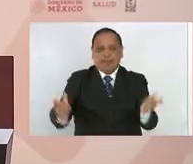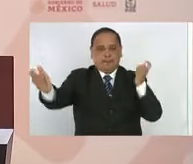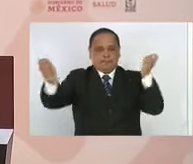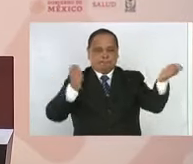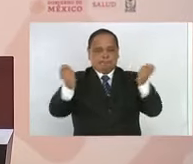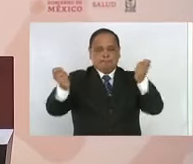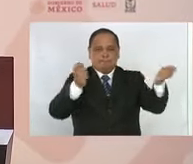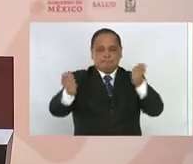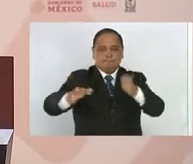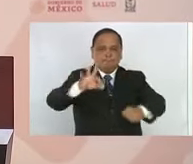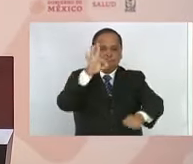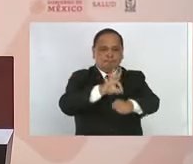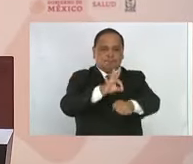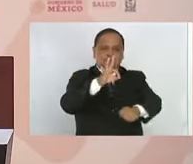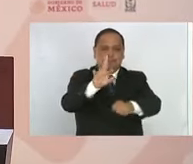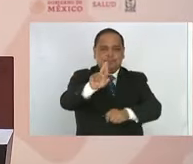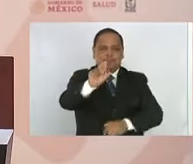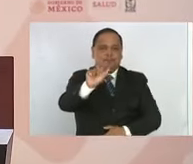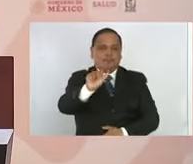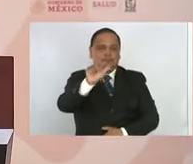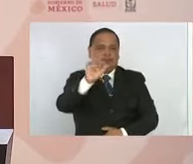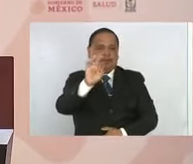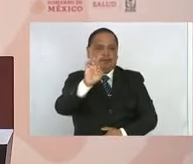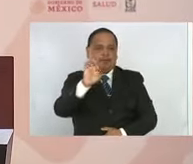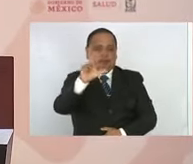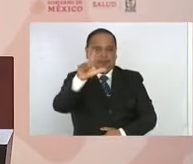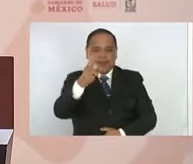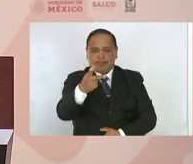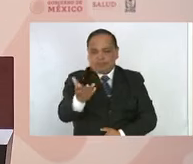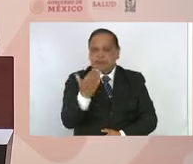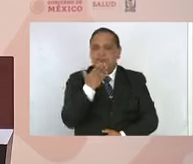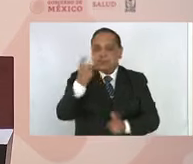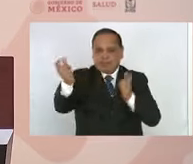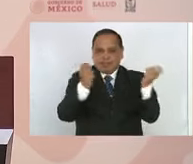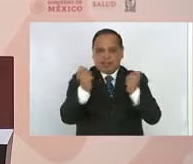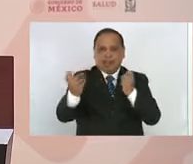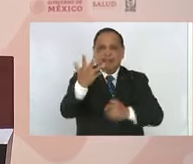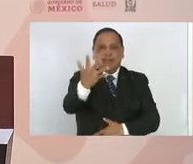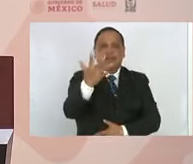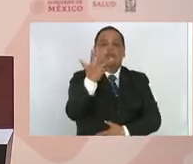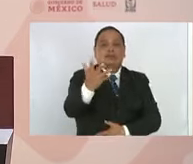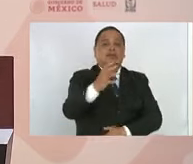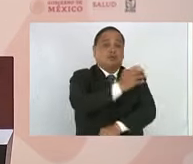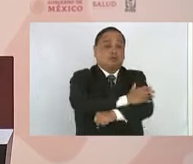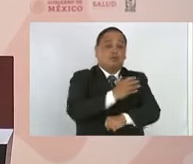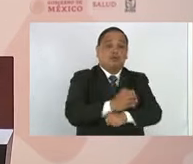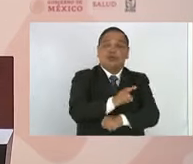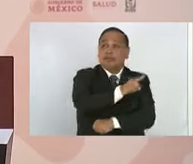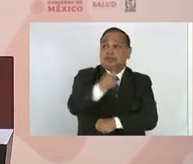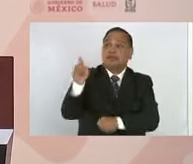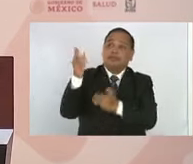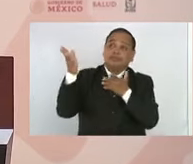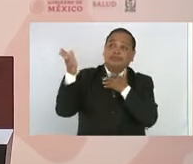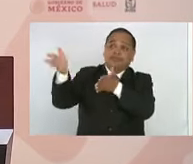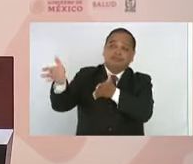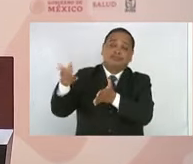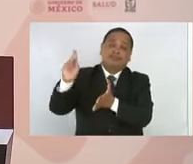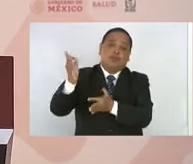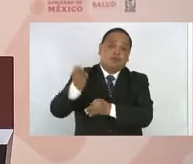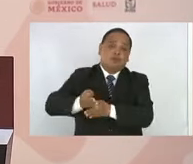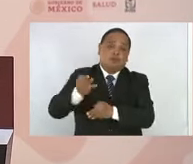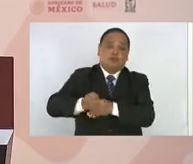Rafael Arroche. También a los 5 compañeros que hoy les tocó guardia, les tocó jornada acumulada y que